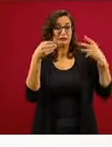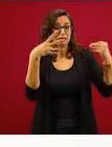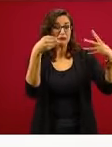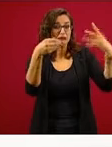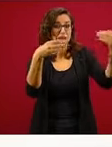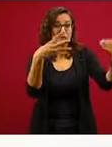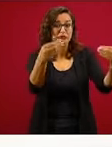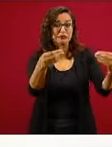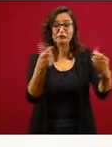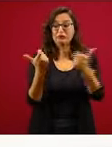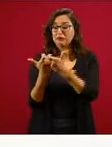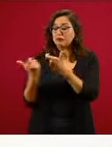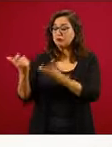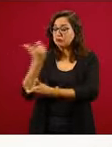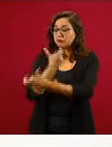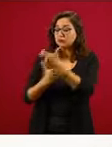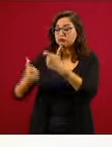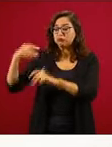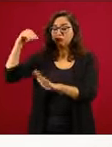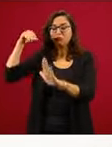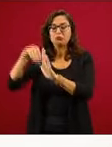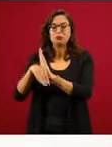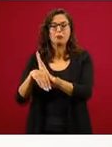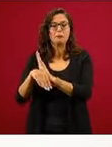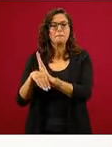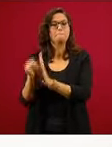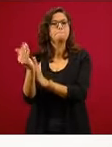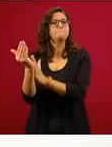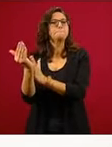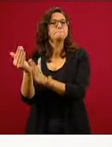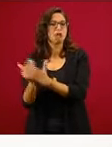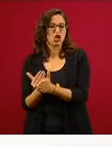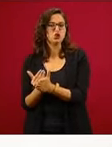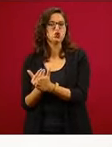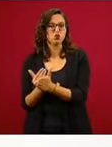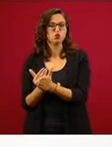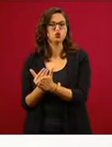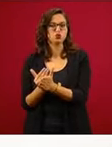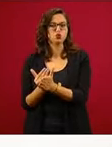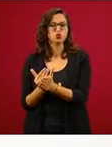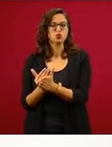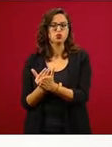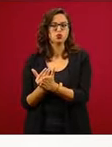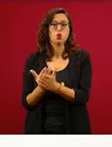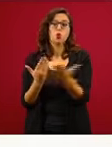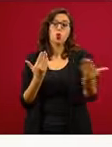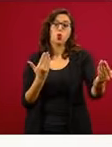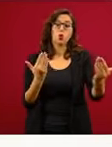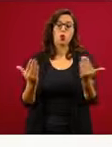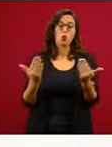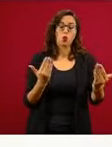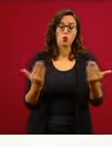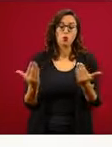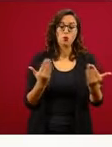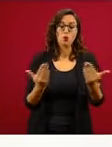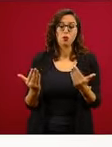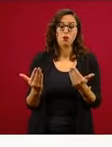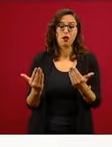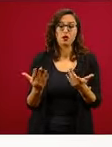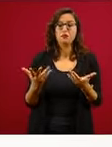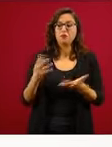económica que nos está afectando, que lo que se